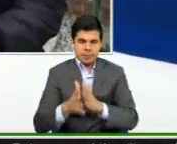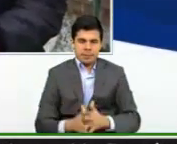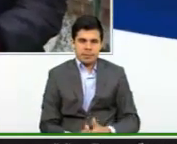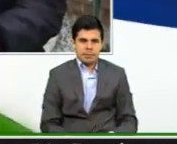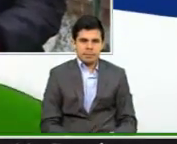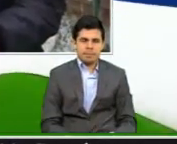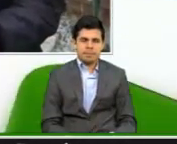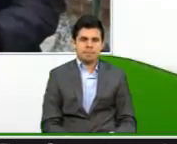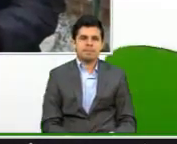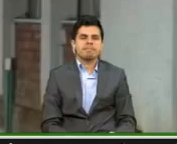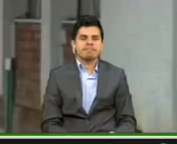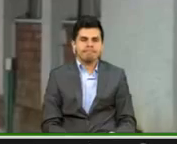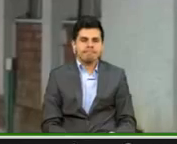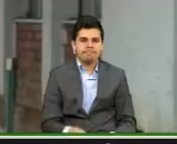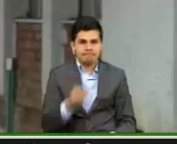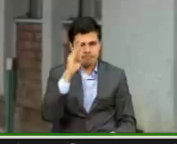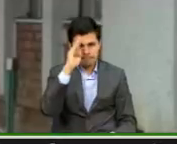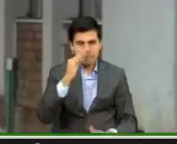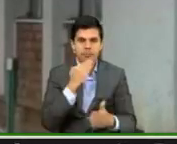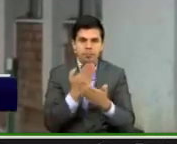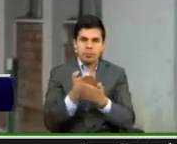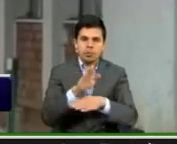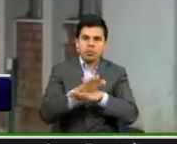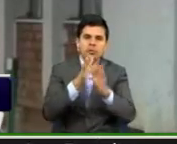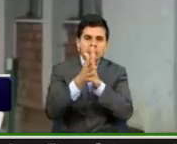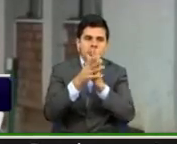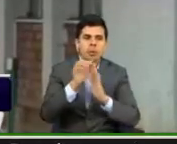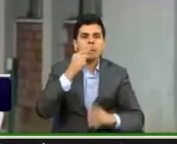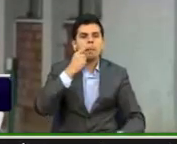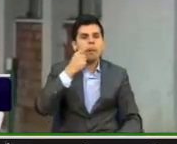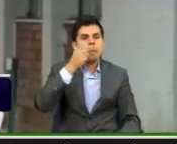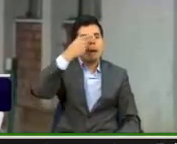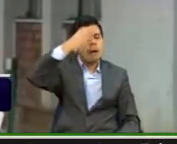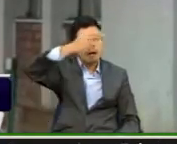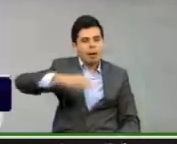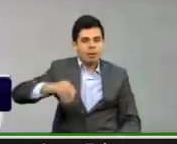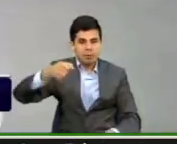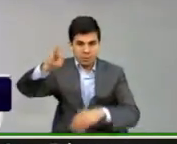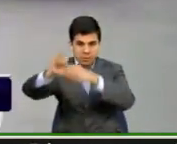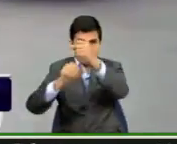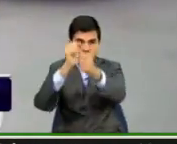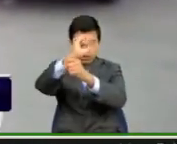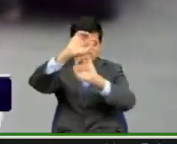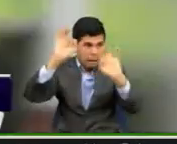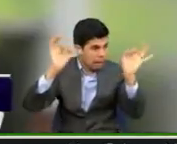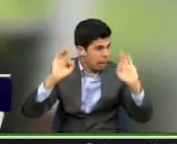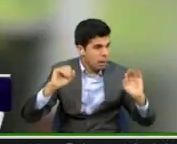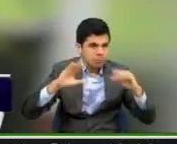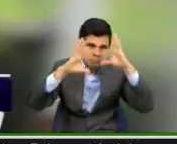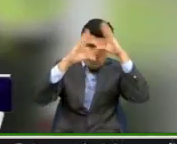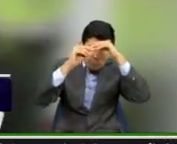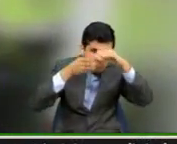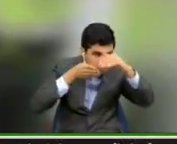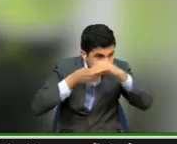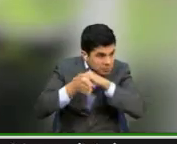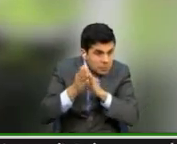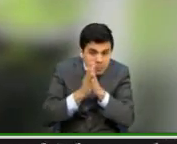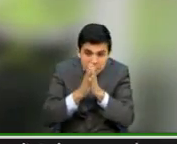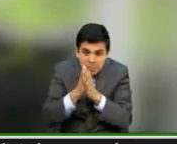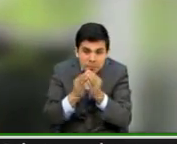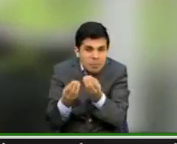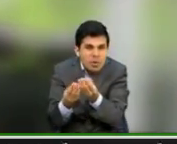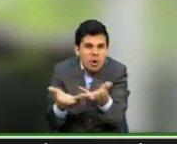gracias buenas tardes los capturados es el padre y su hijo menor de edad quienes aprovecharon las horas de la noche para sacar